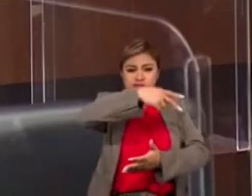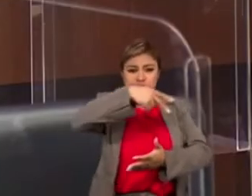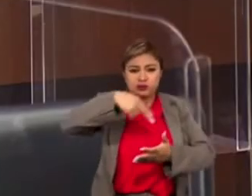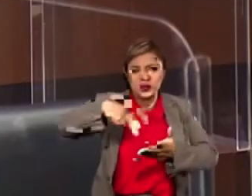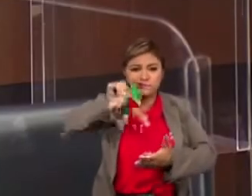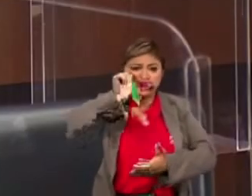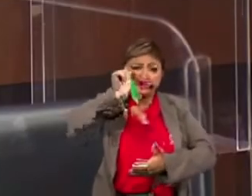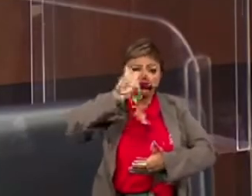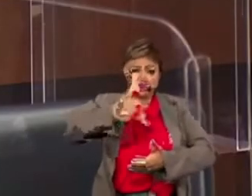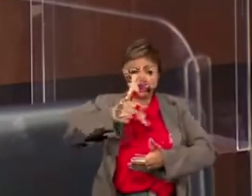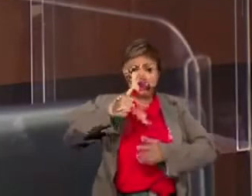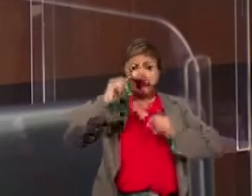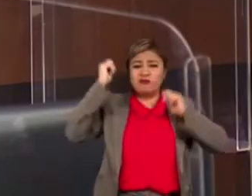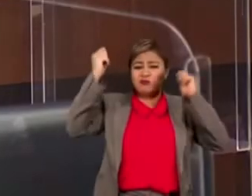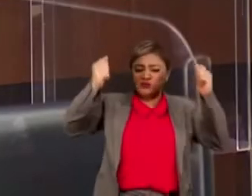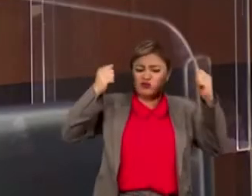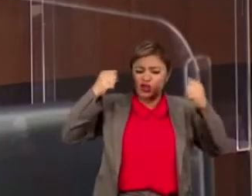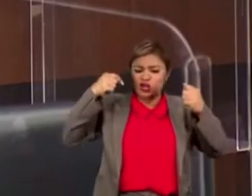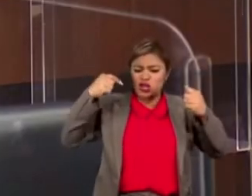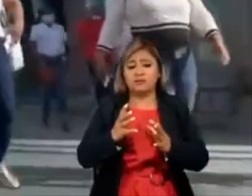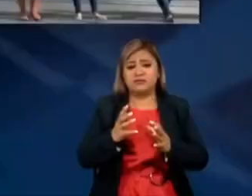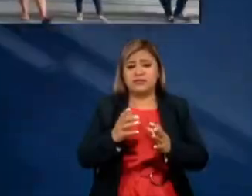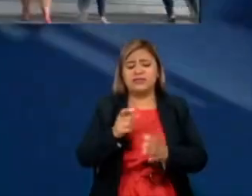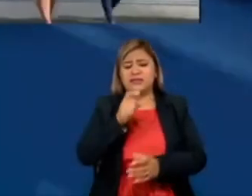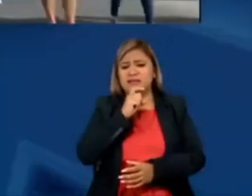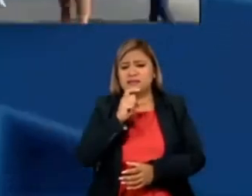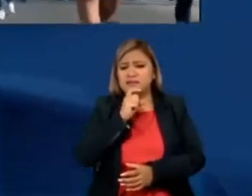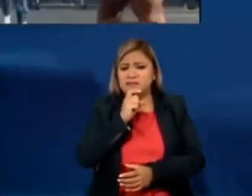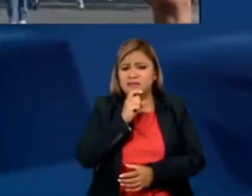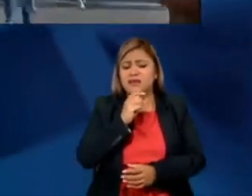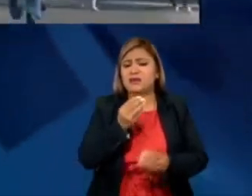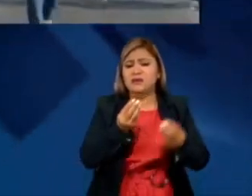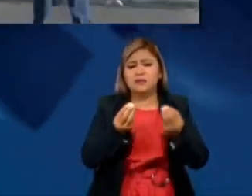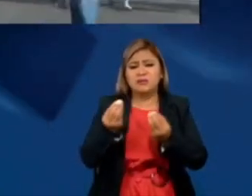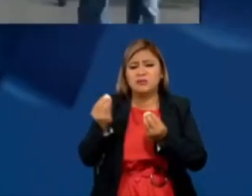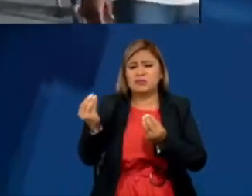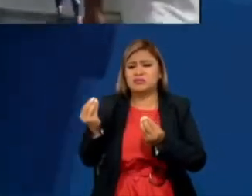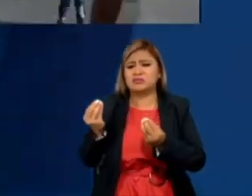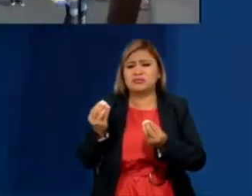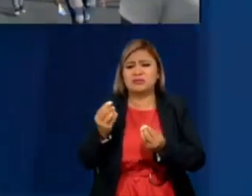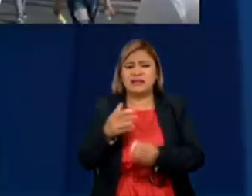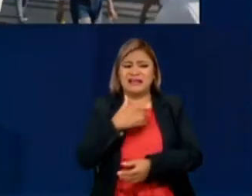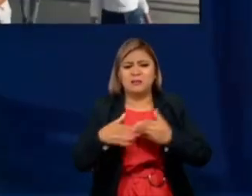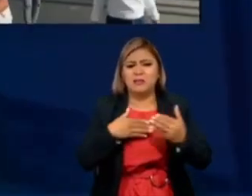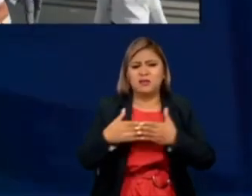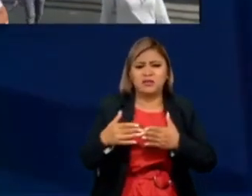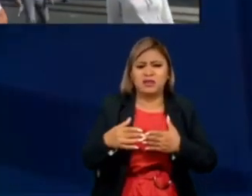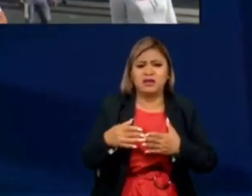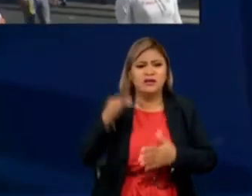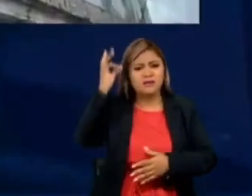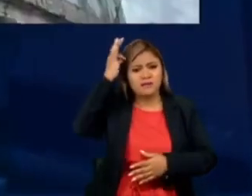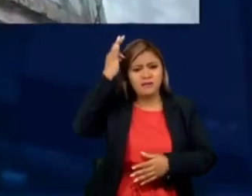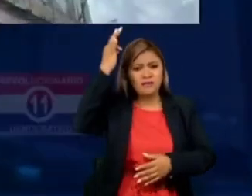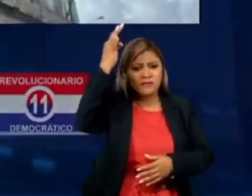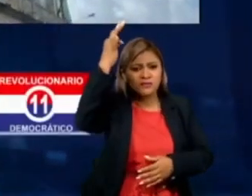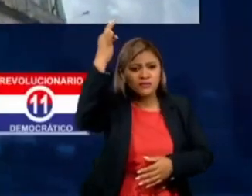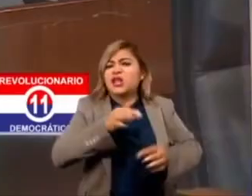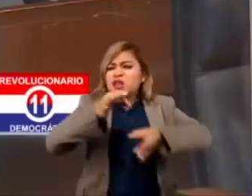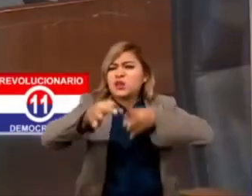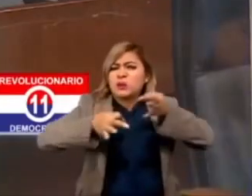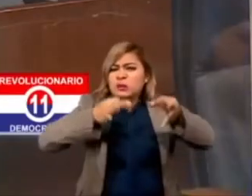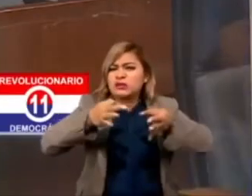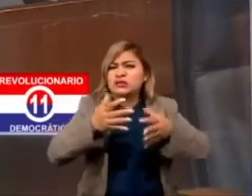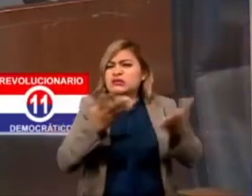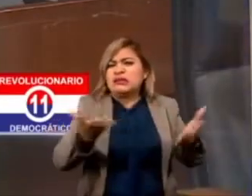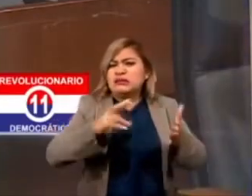los coloneses quisiéramos independizarnos de Panamá. Y aunque muchos se burlen hoy, ¿por qué no en un futuro Colón, Estado Federal?